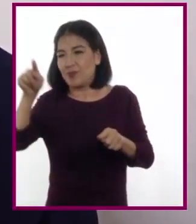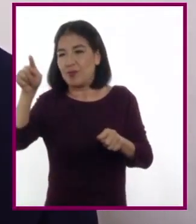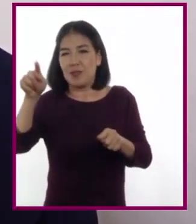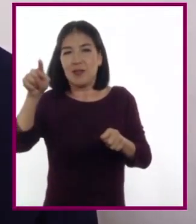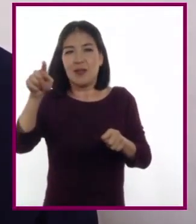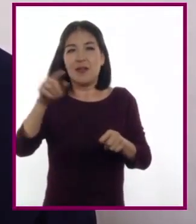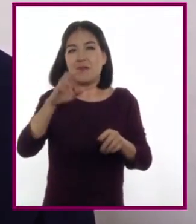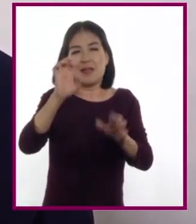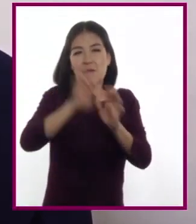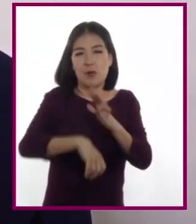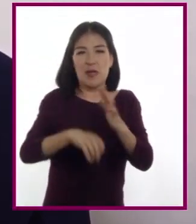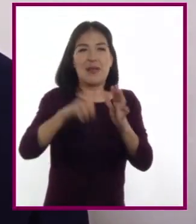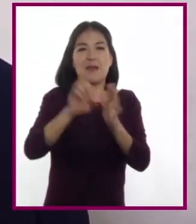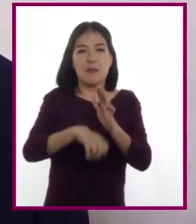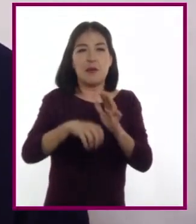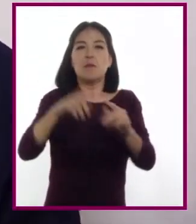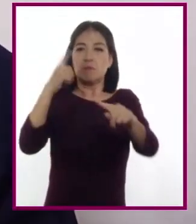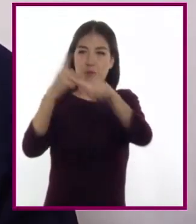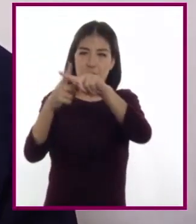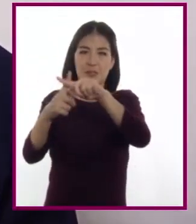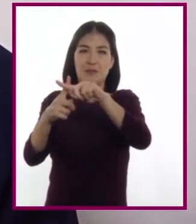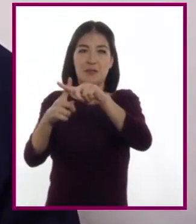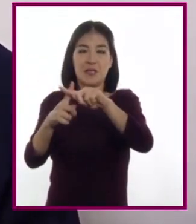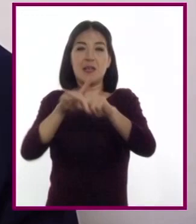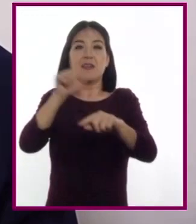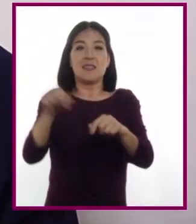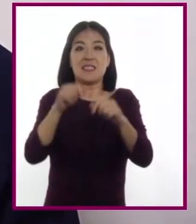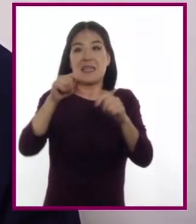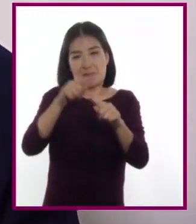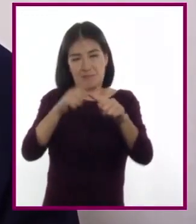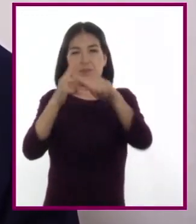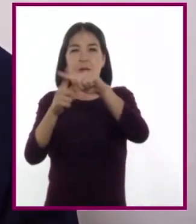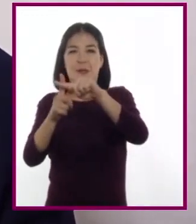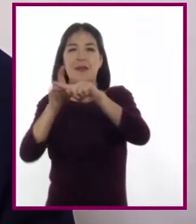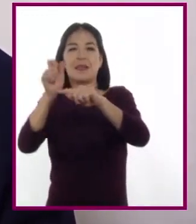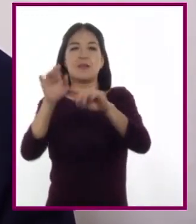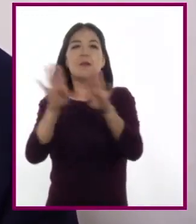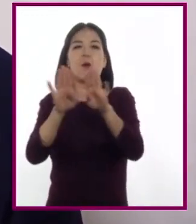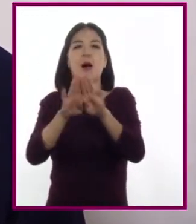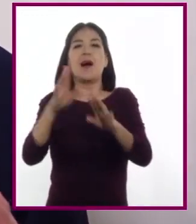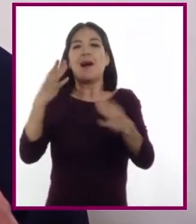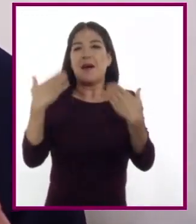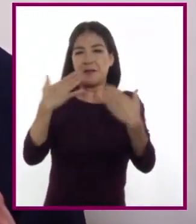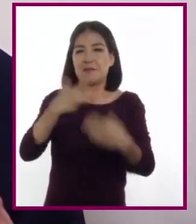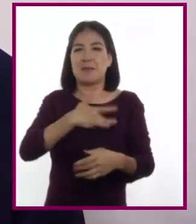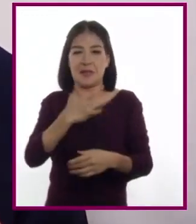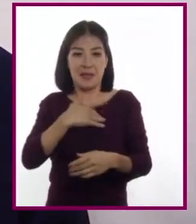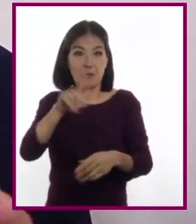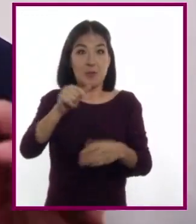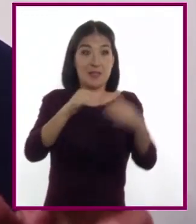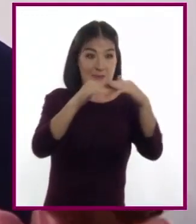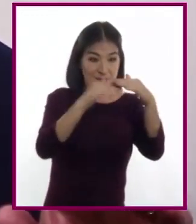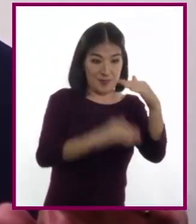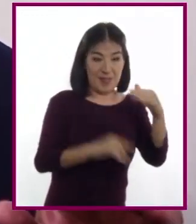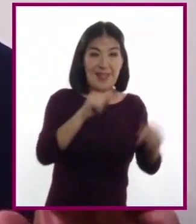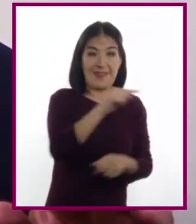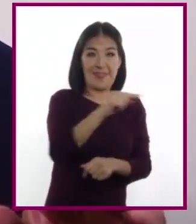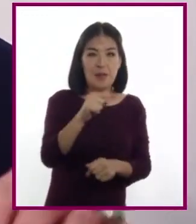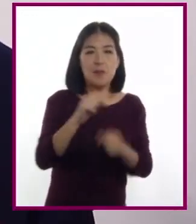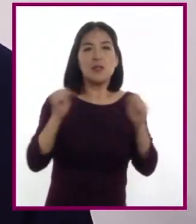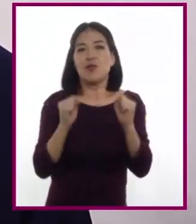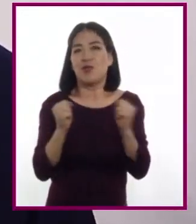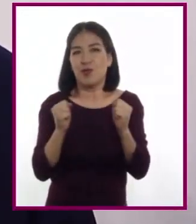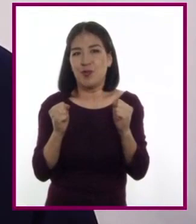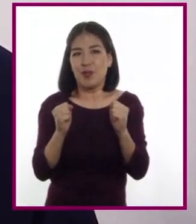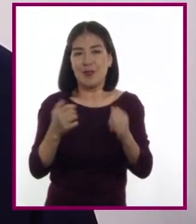son sobre cero van a ser positivas y las que son bajo cero van a ser negativas. Y pues yo puedo